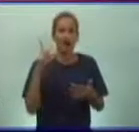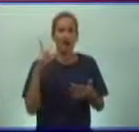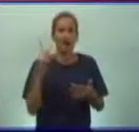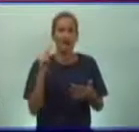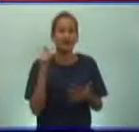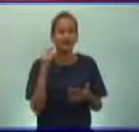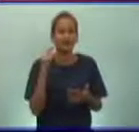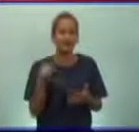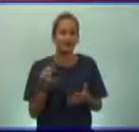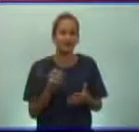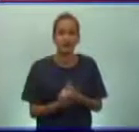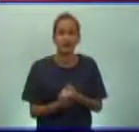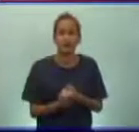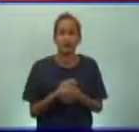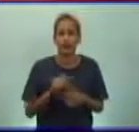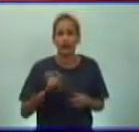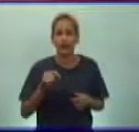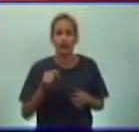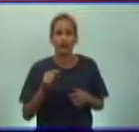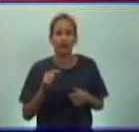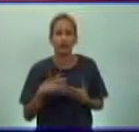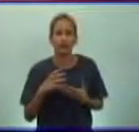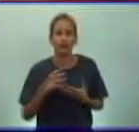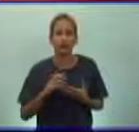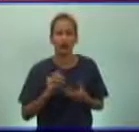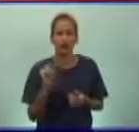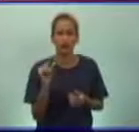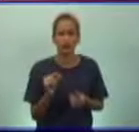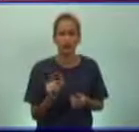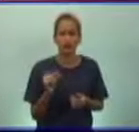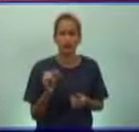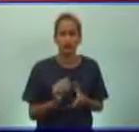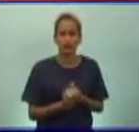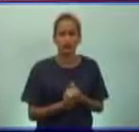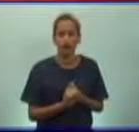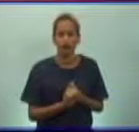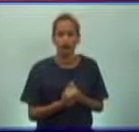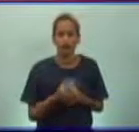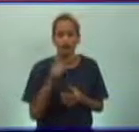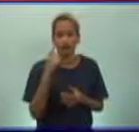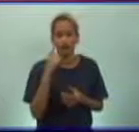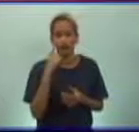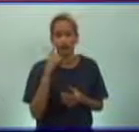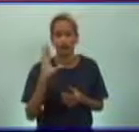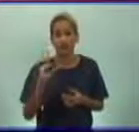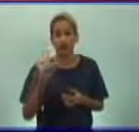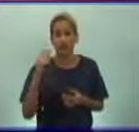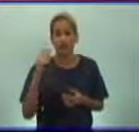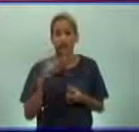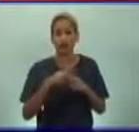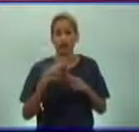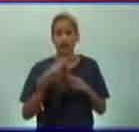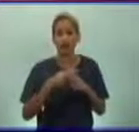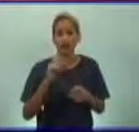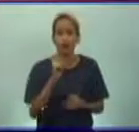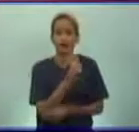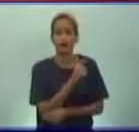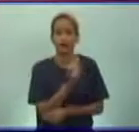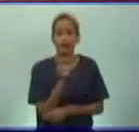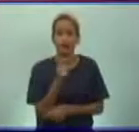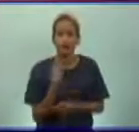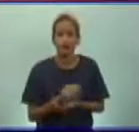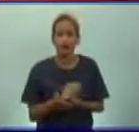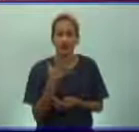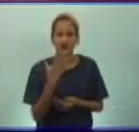de nuestra historia están relacionadas las que van a observar y díganles el nombre a sus maestros, es